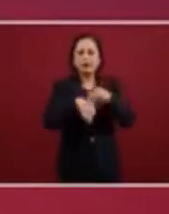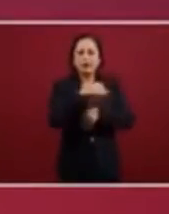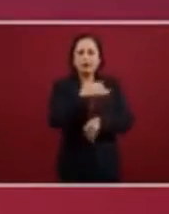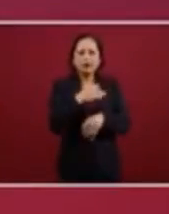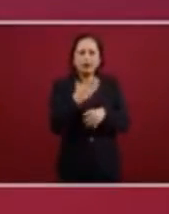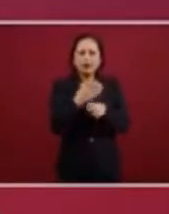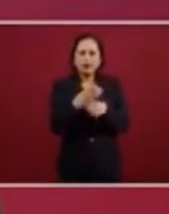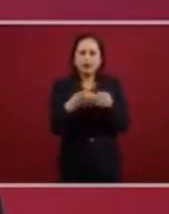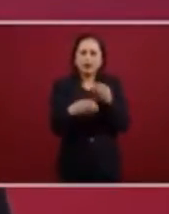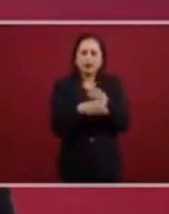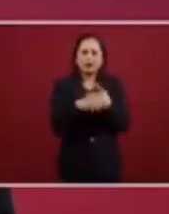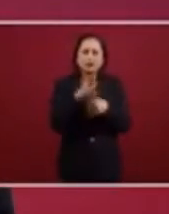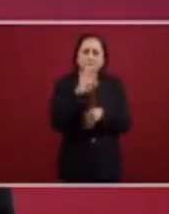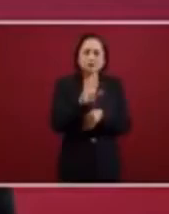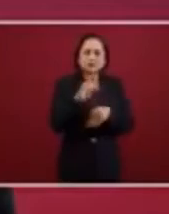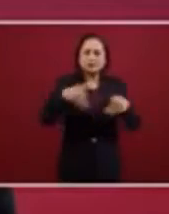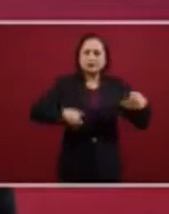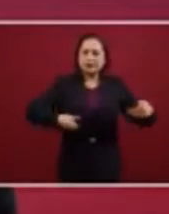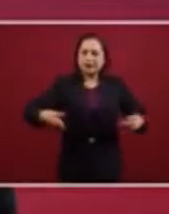teatral.